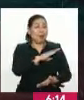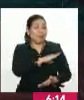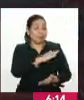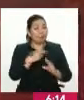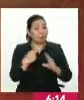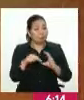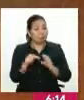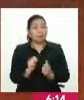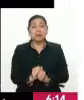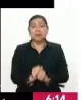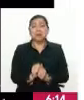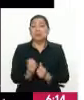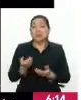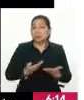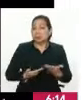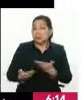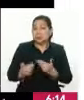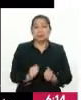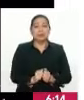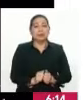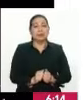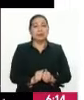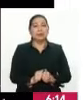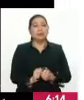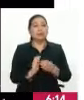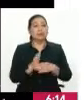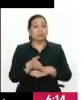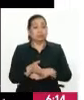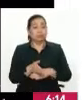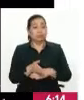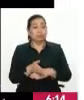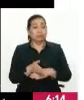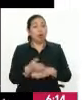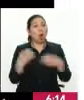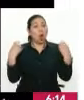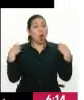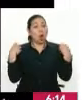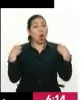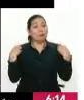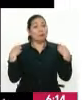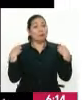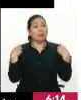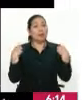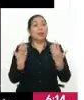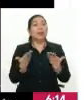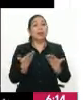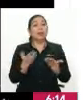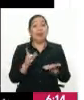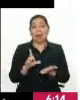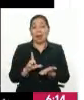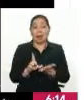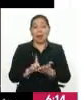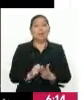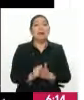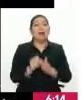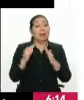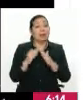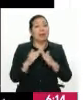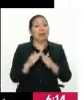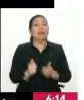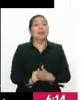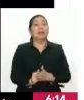inició un operativo simultáneo de allanamiento de las oficinas y de las residencias en Lima y el interior